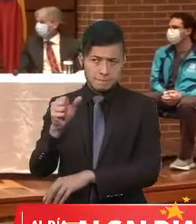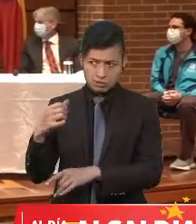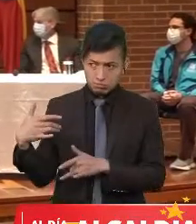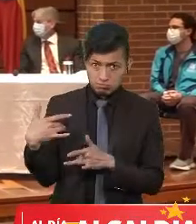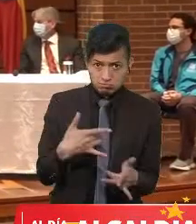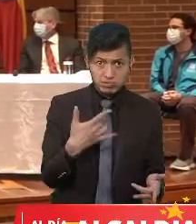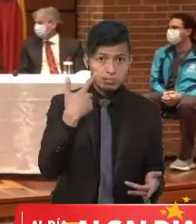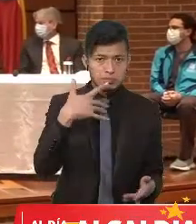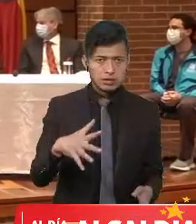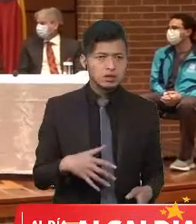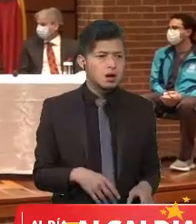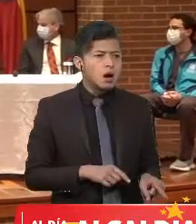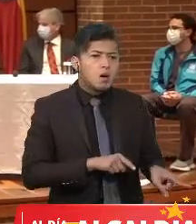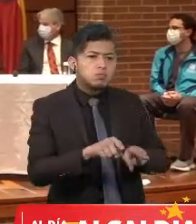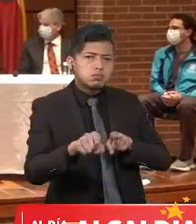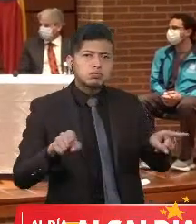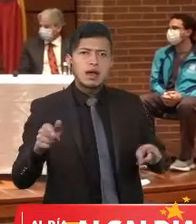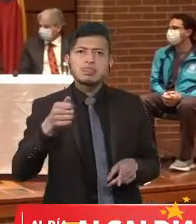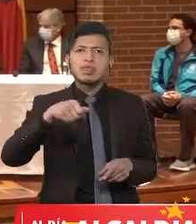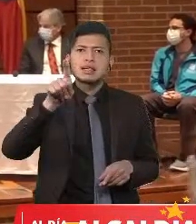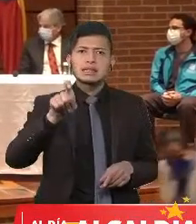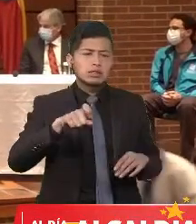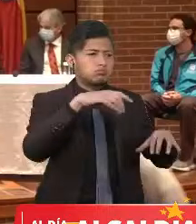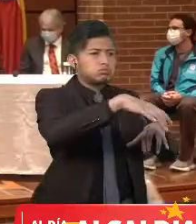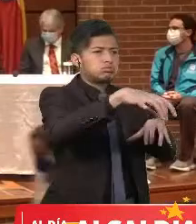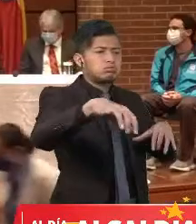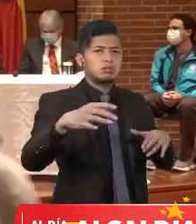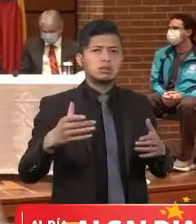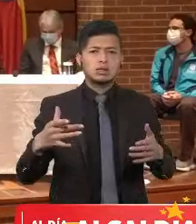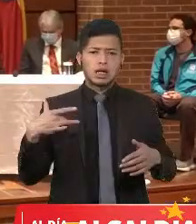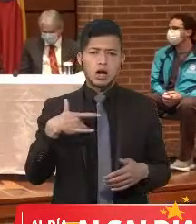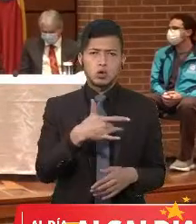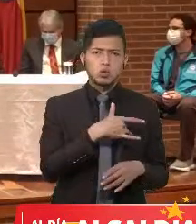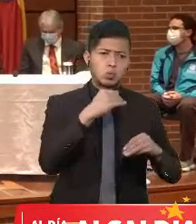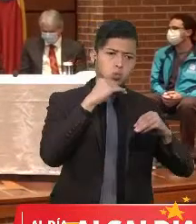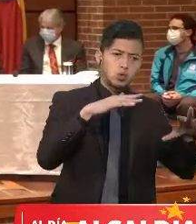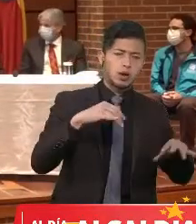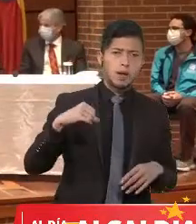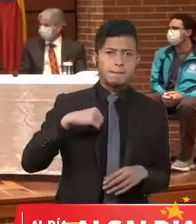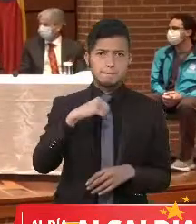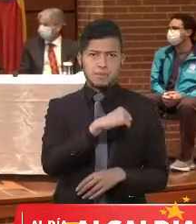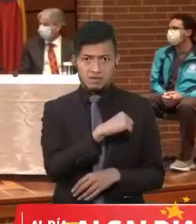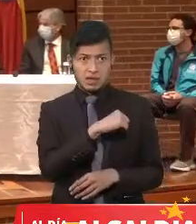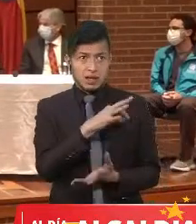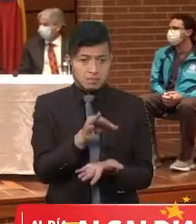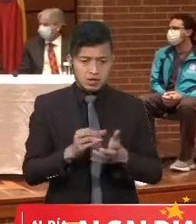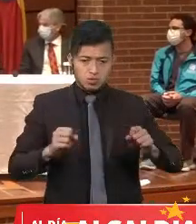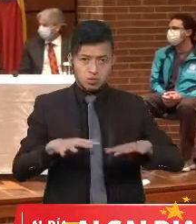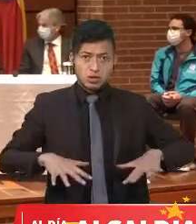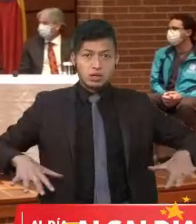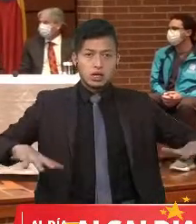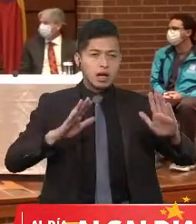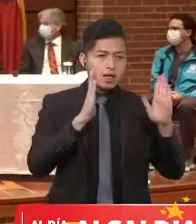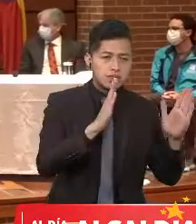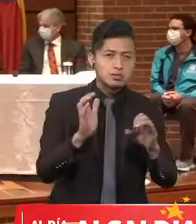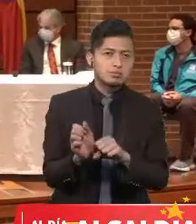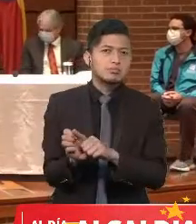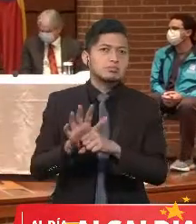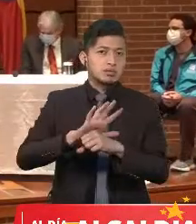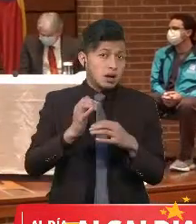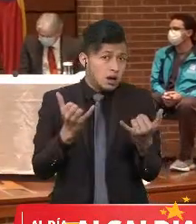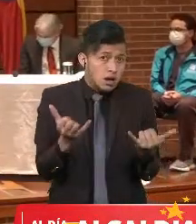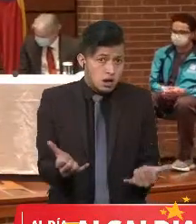distribuida en 16 instituciones prestadoras de salud públicas y privadas de la capital para la atención de la pandemia. Los